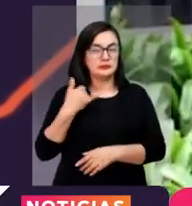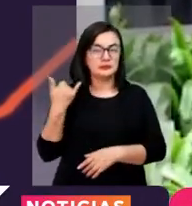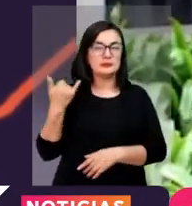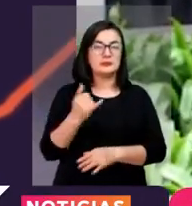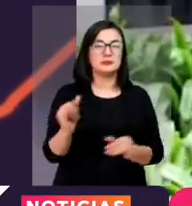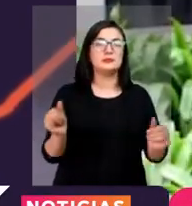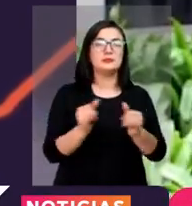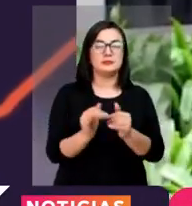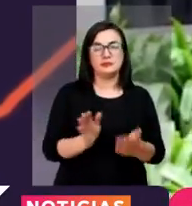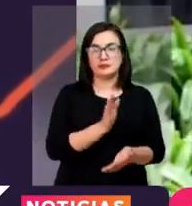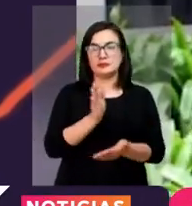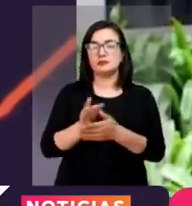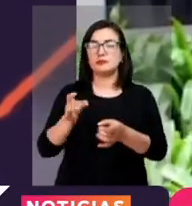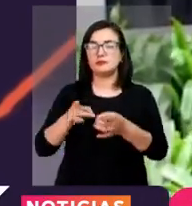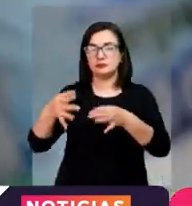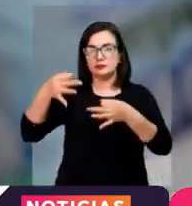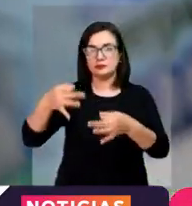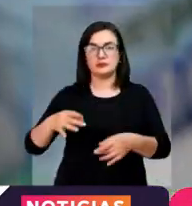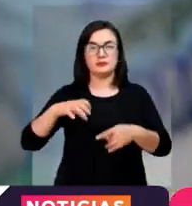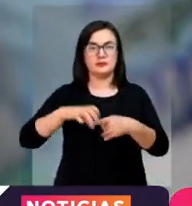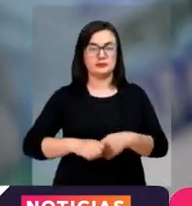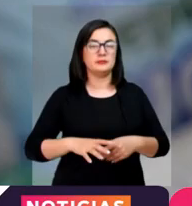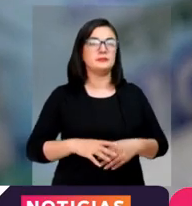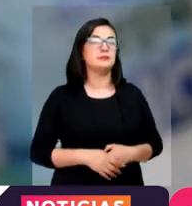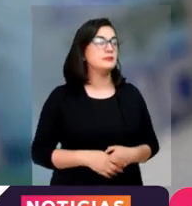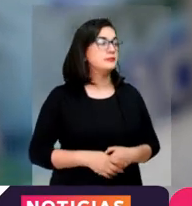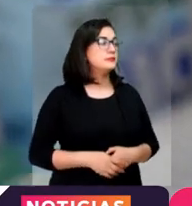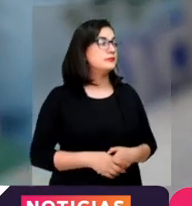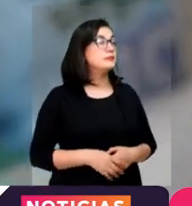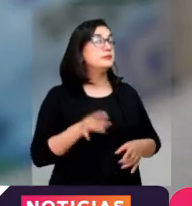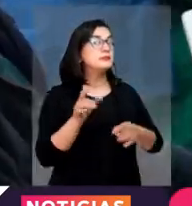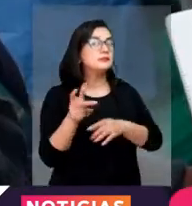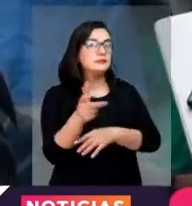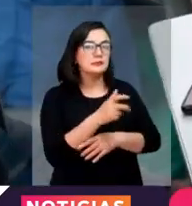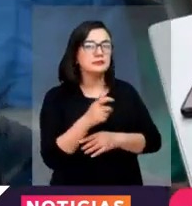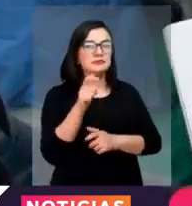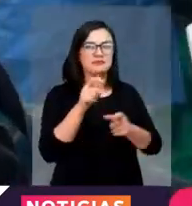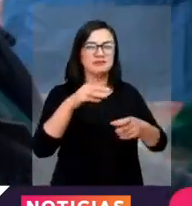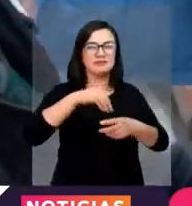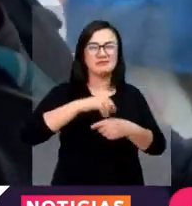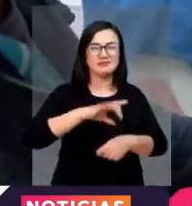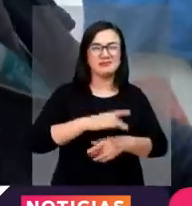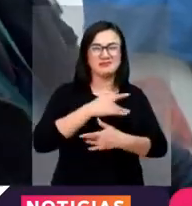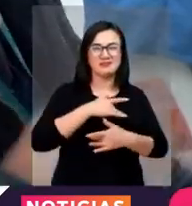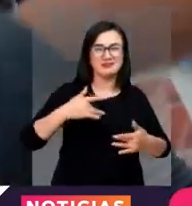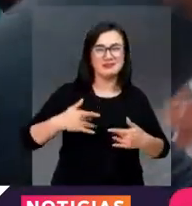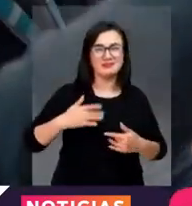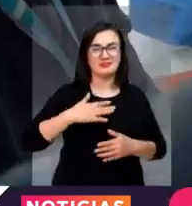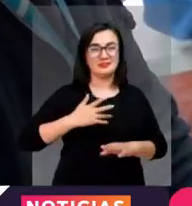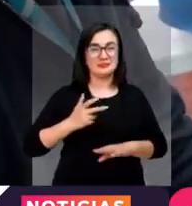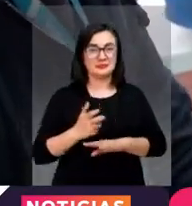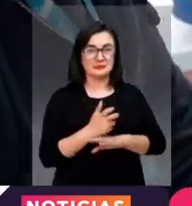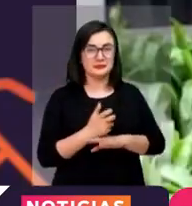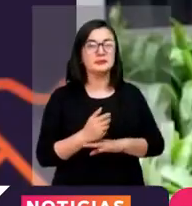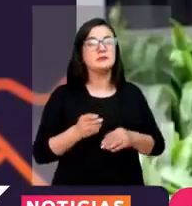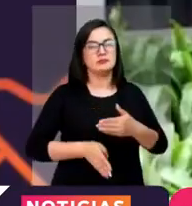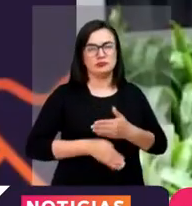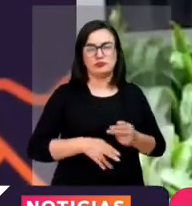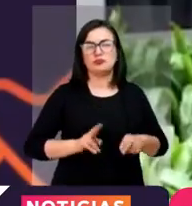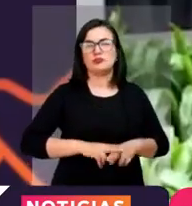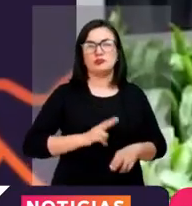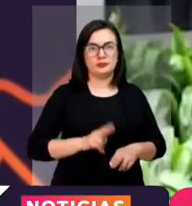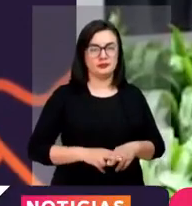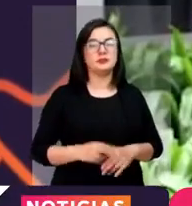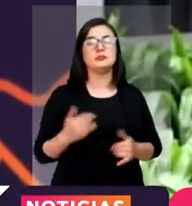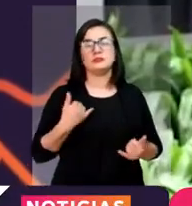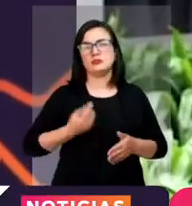acuda a la vacunación que le corresponde. La vacunación a talento humano priorizado en la plataforma Mi Vacuna continuará. Estamos avanzando